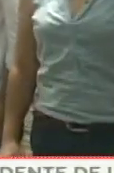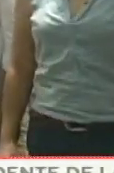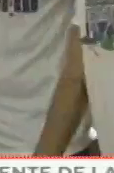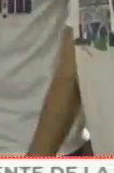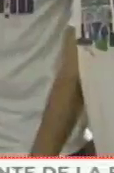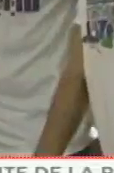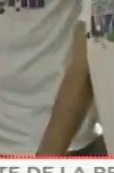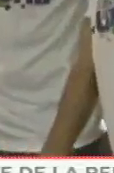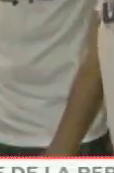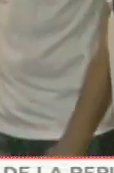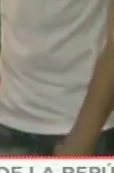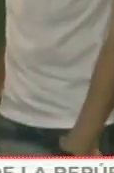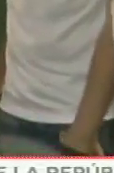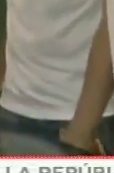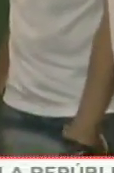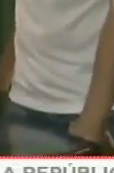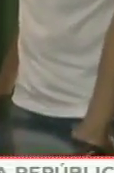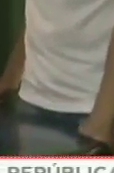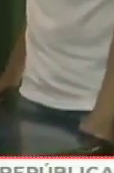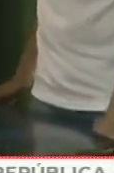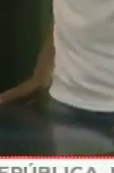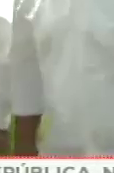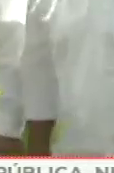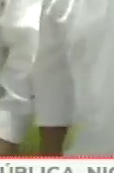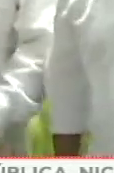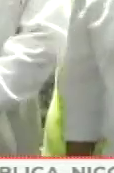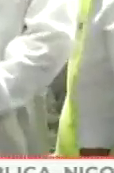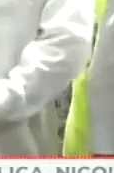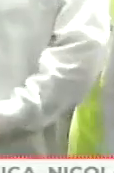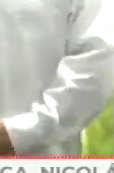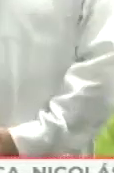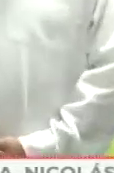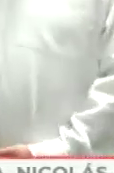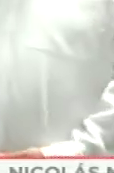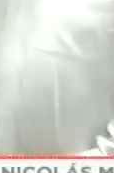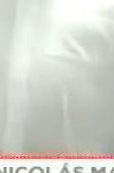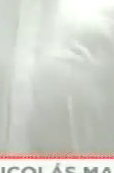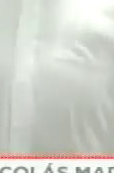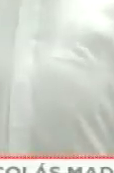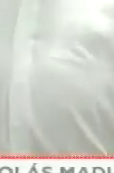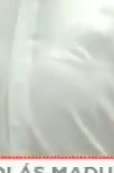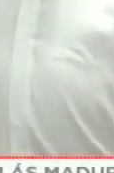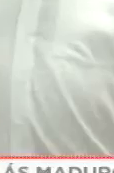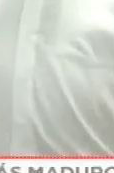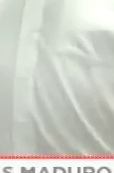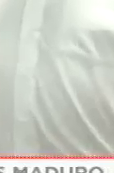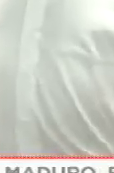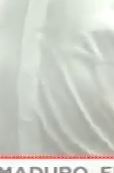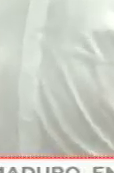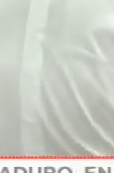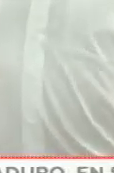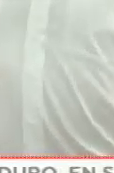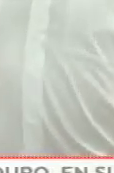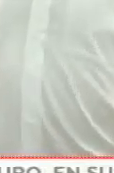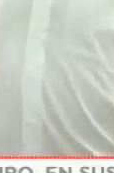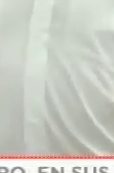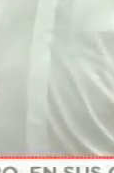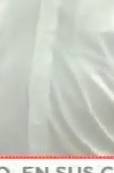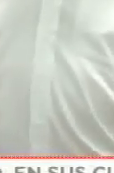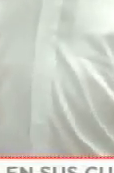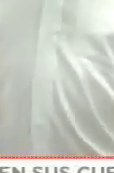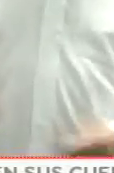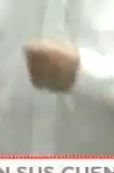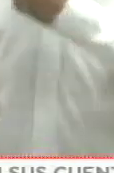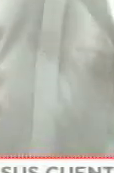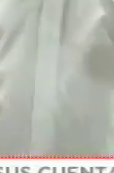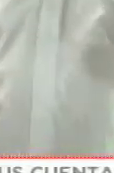presidente de Tienda y Servicio. Bien, presidente, buenas tardes. Adicionarle únicamente a la información que ya nos han dado los compañeros, que en los espacios